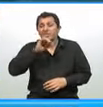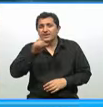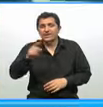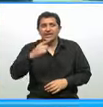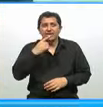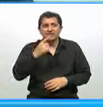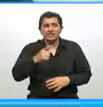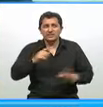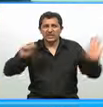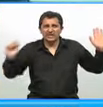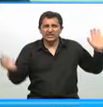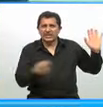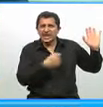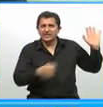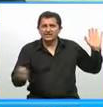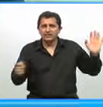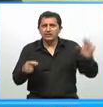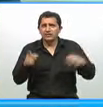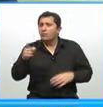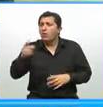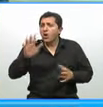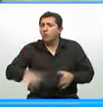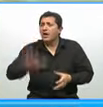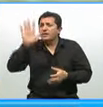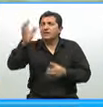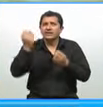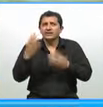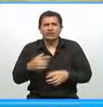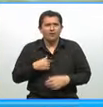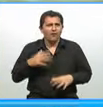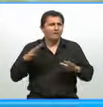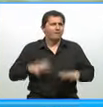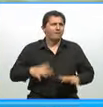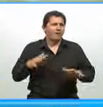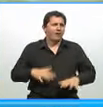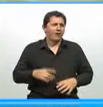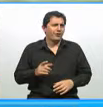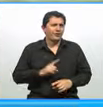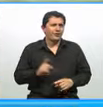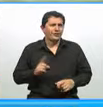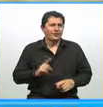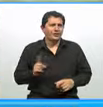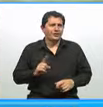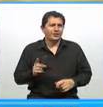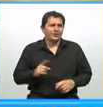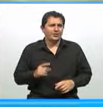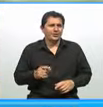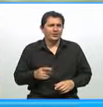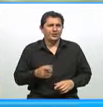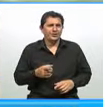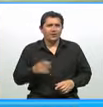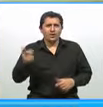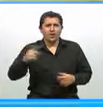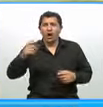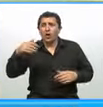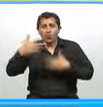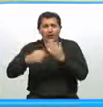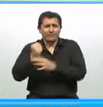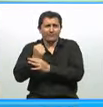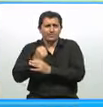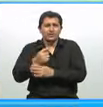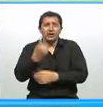habilidades con el tenis. ¿Cómo estás vos con la pelota de básquet? No, flojo, no, aparte de hoy no me van a tirar que está lleno de datos de Pink Aguirre, Walter Herman, no. No me